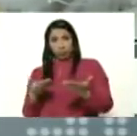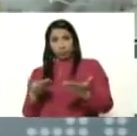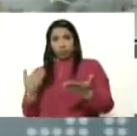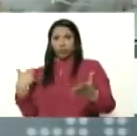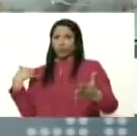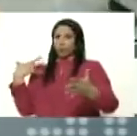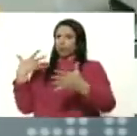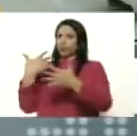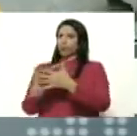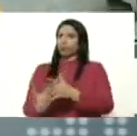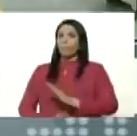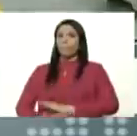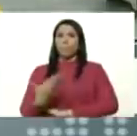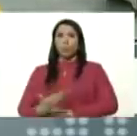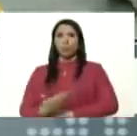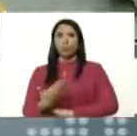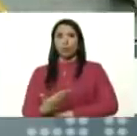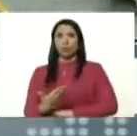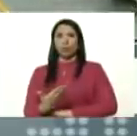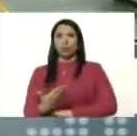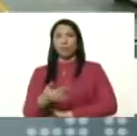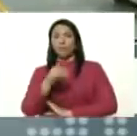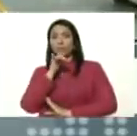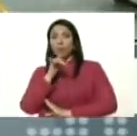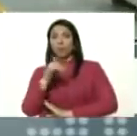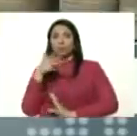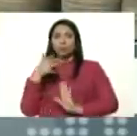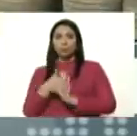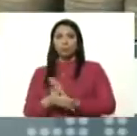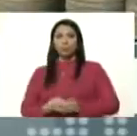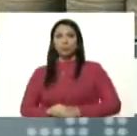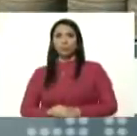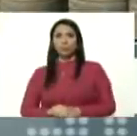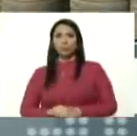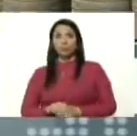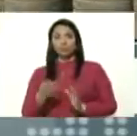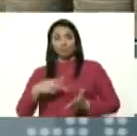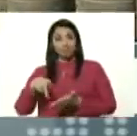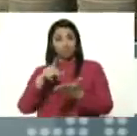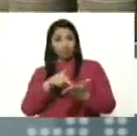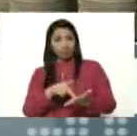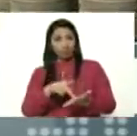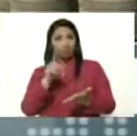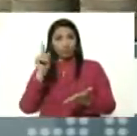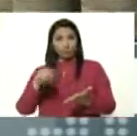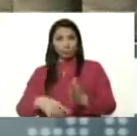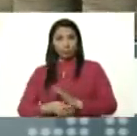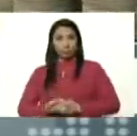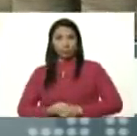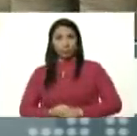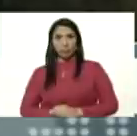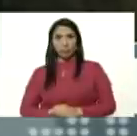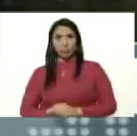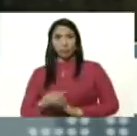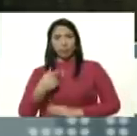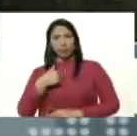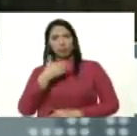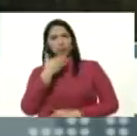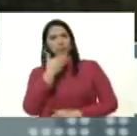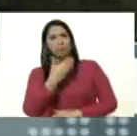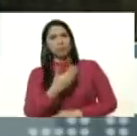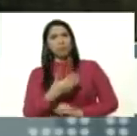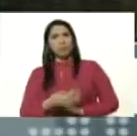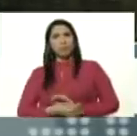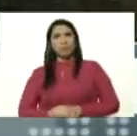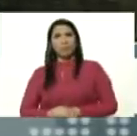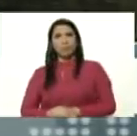proceso importante de información, pero además de participación en la determinación de nudos críticos. Yo le pido, de resolución